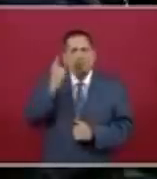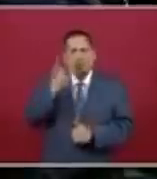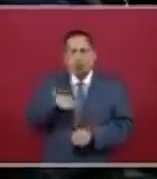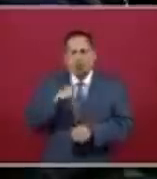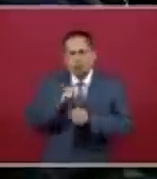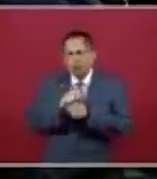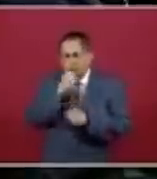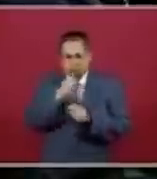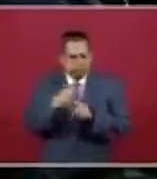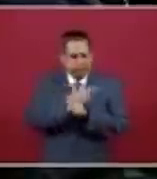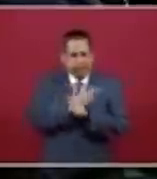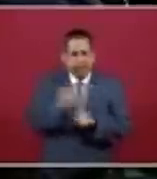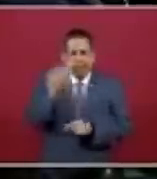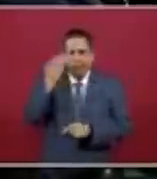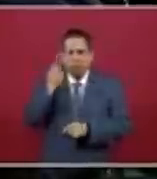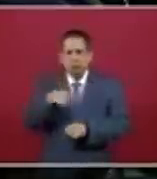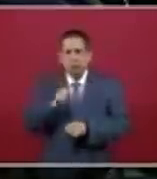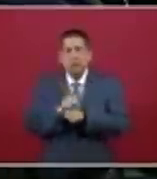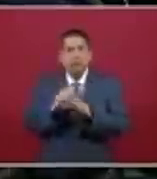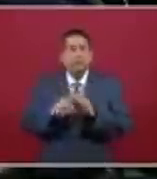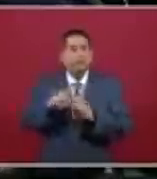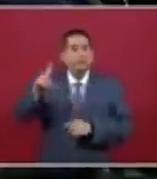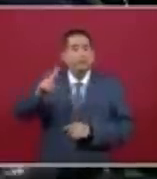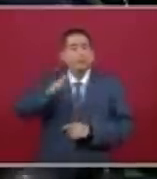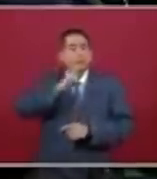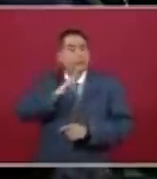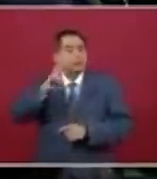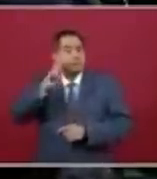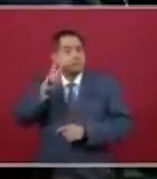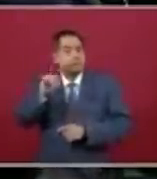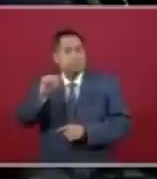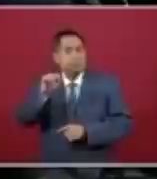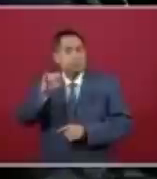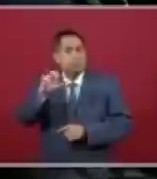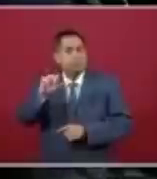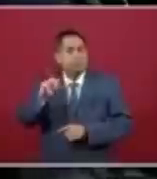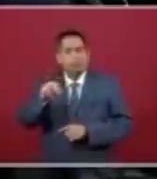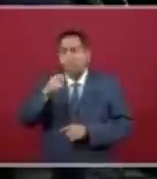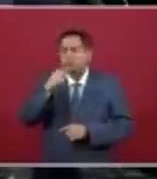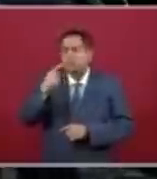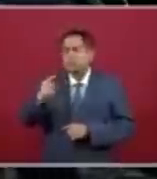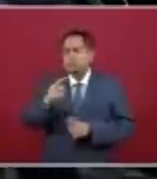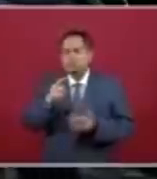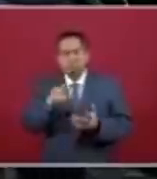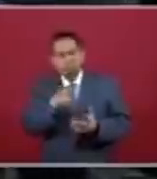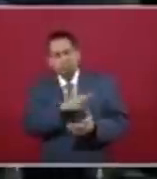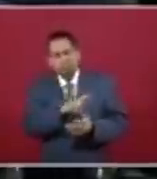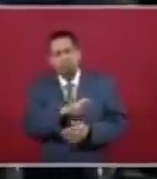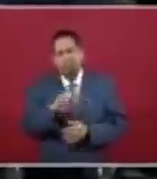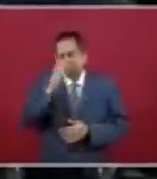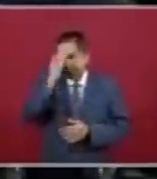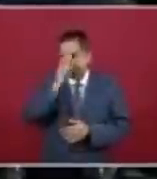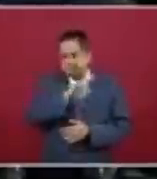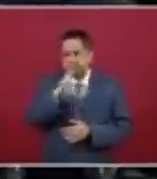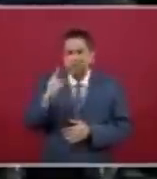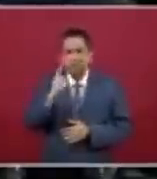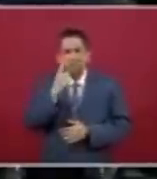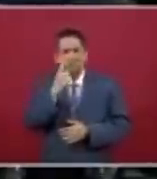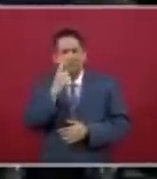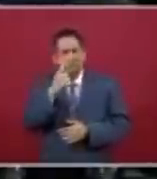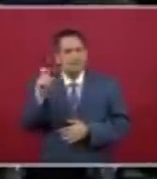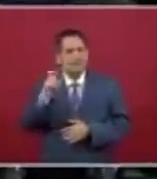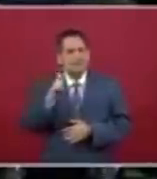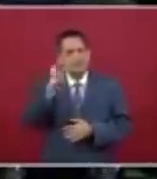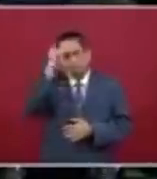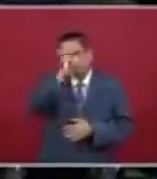del tema, que el Vaticano reconoció más de 100 casos, más de 100 padres involucrados en casos de pederastía